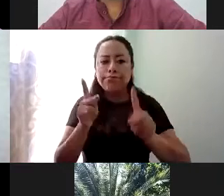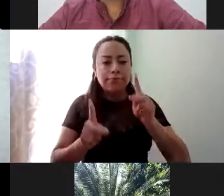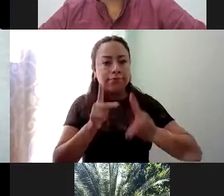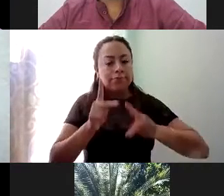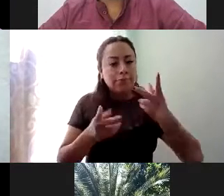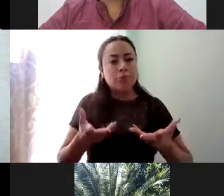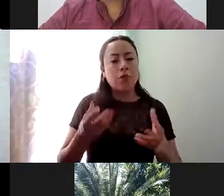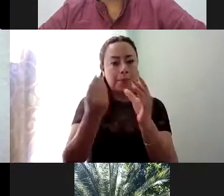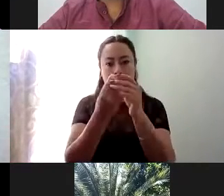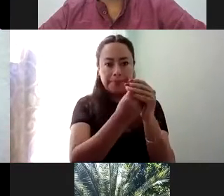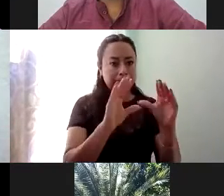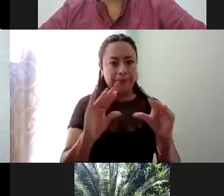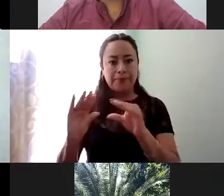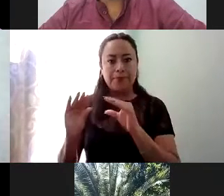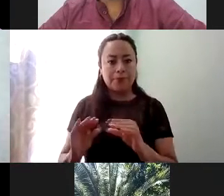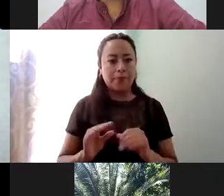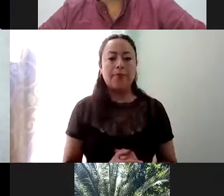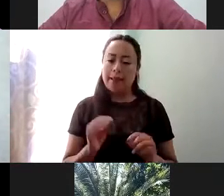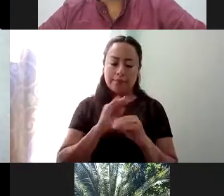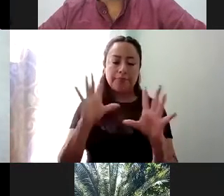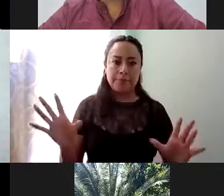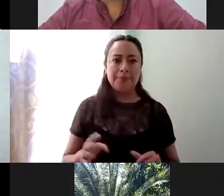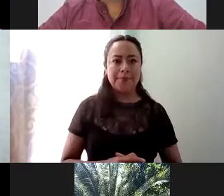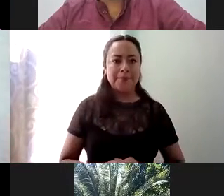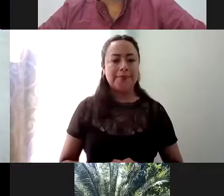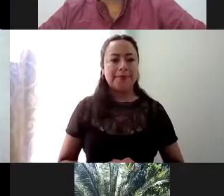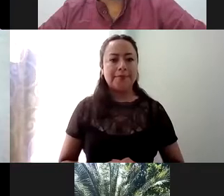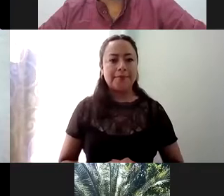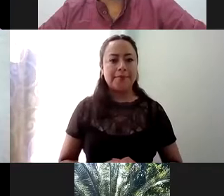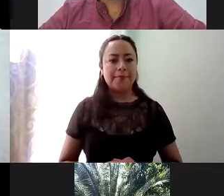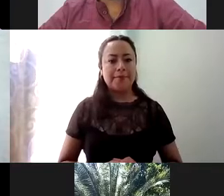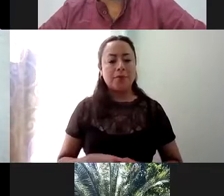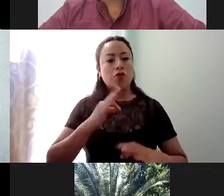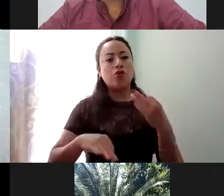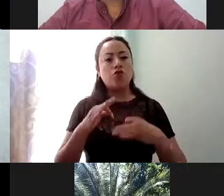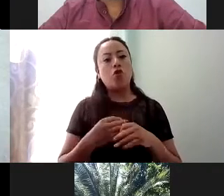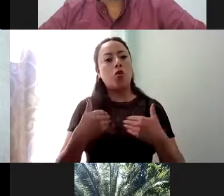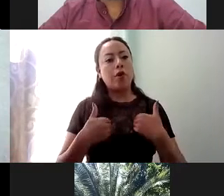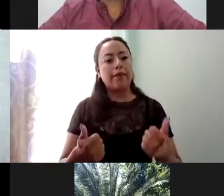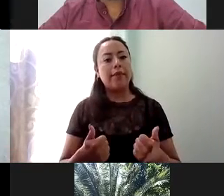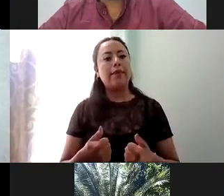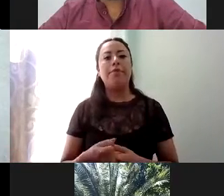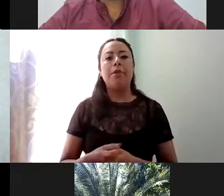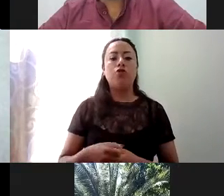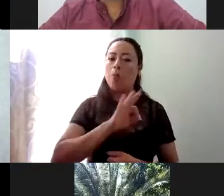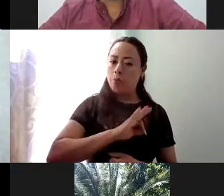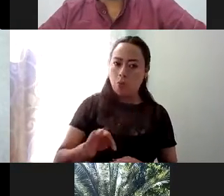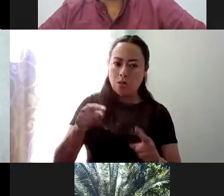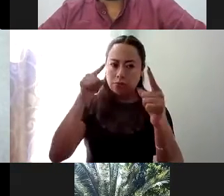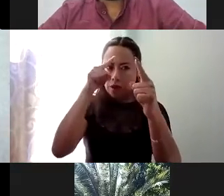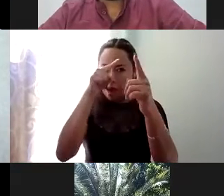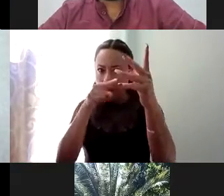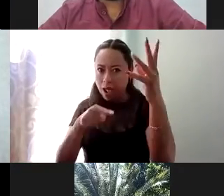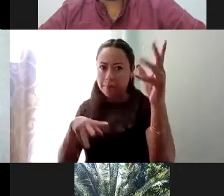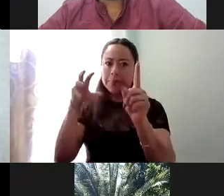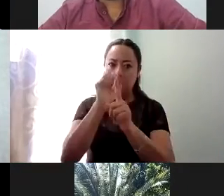la capacitación, por supuesto, el entendimiento y el poder lograr objetivos a través de